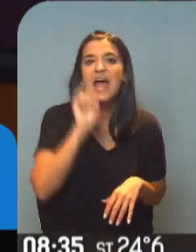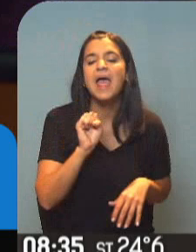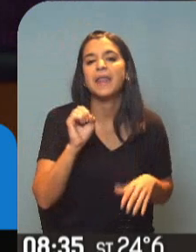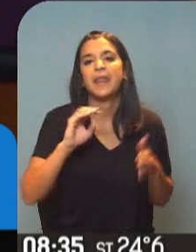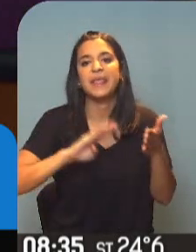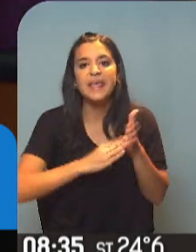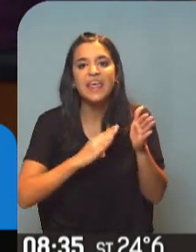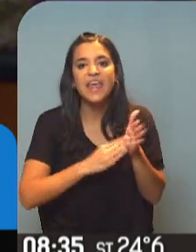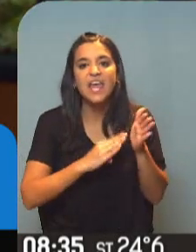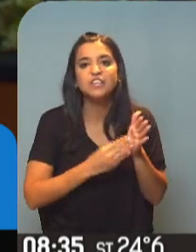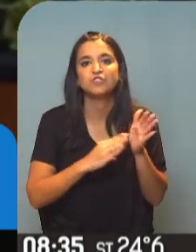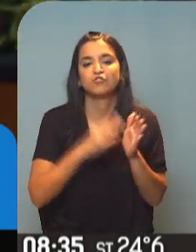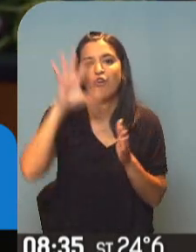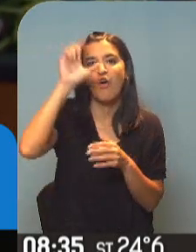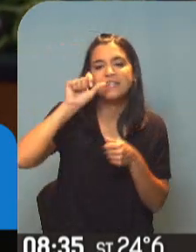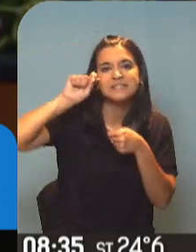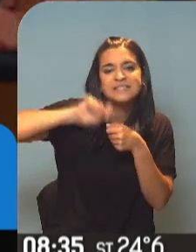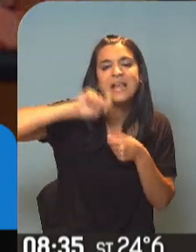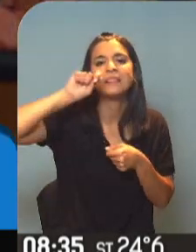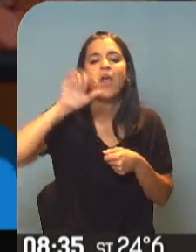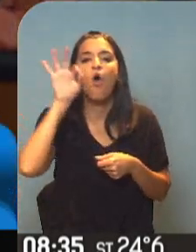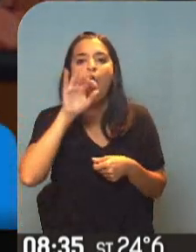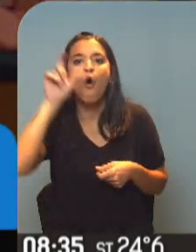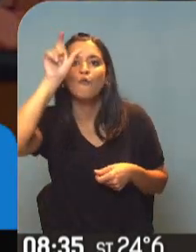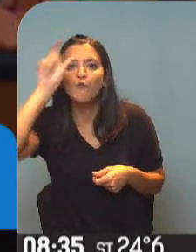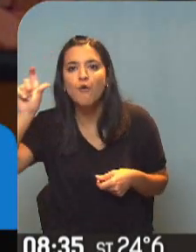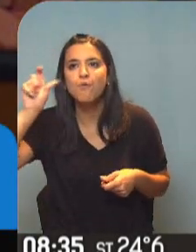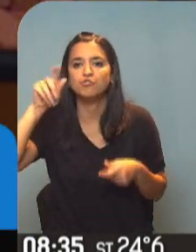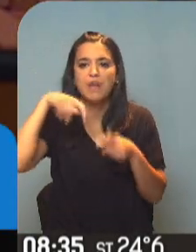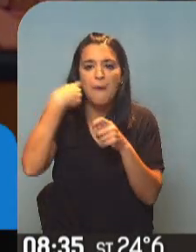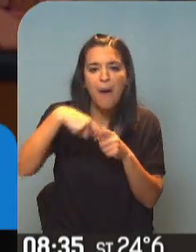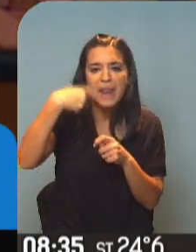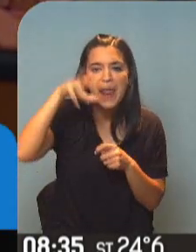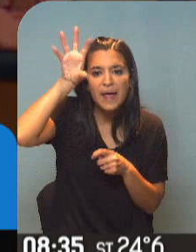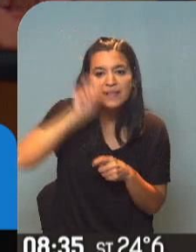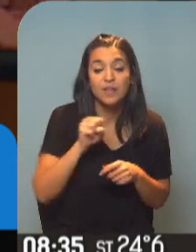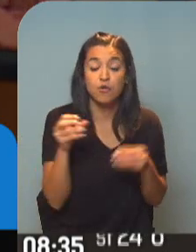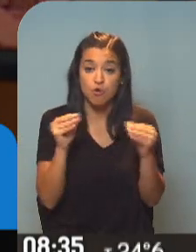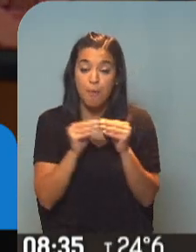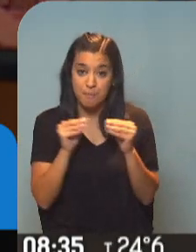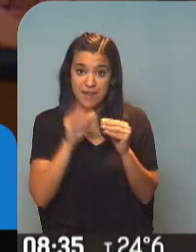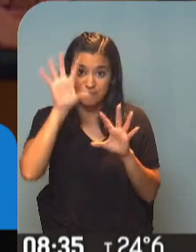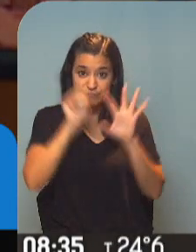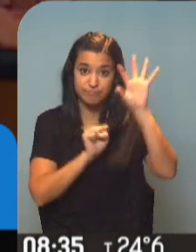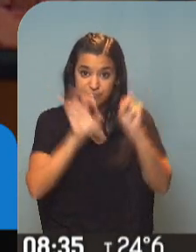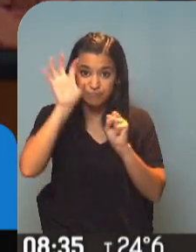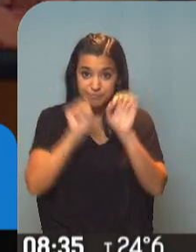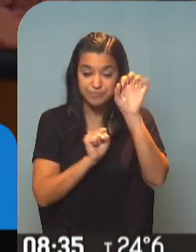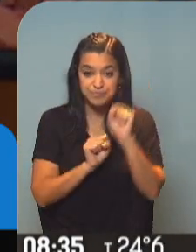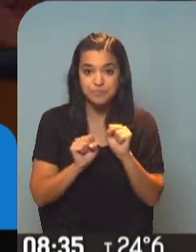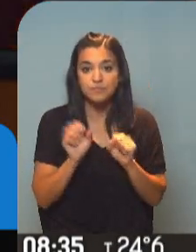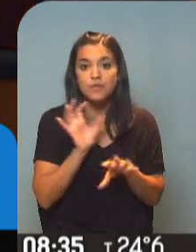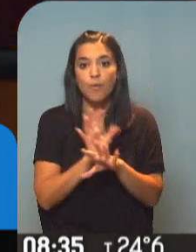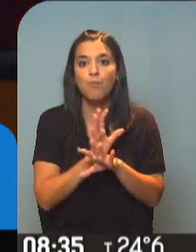cabra del medio del campo en santiago el estero o banana de formosa o tanta cosa que los compañeros traen y en un en una